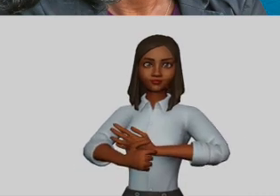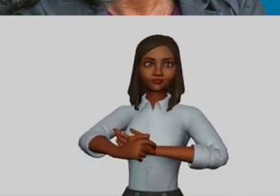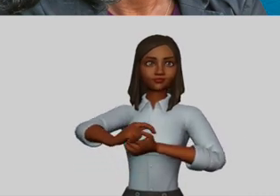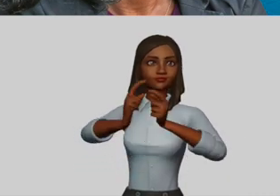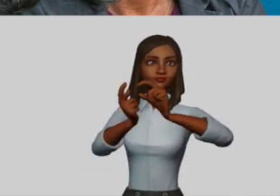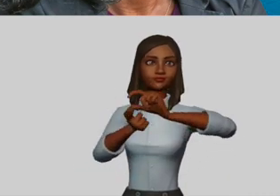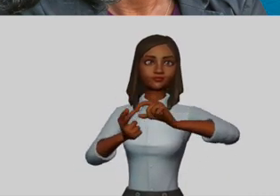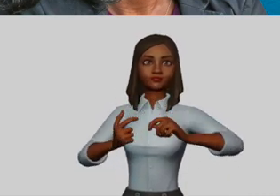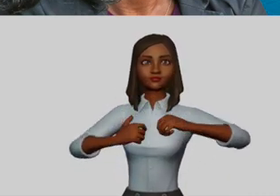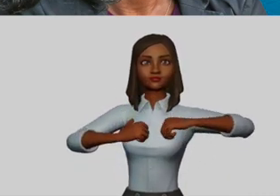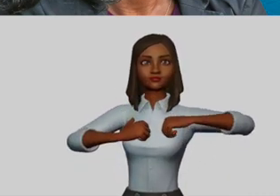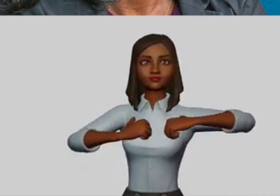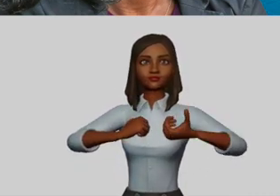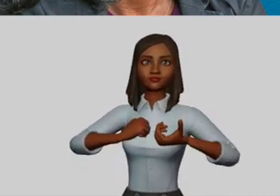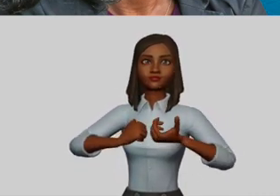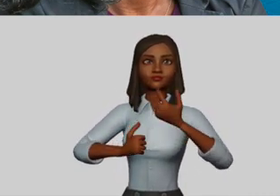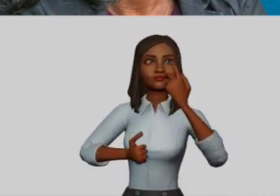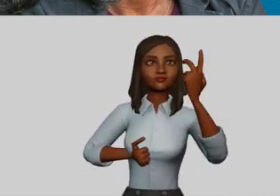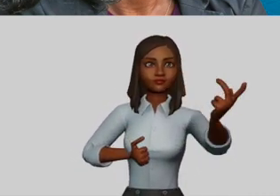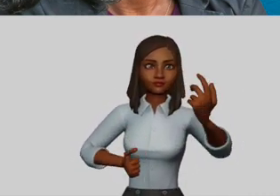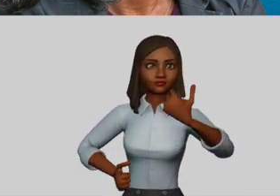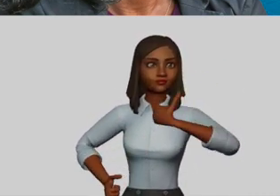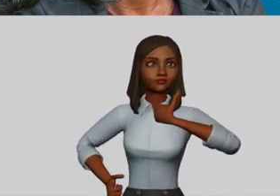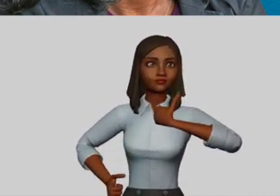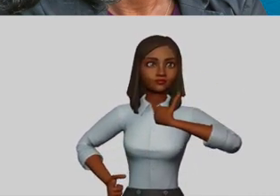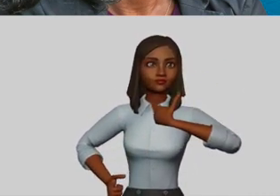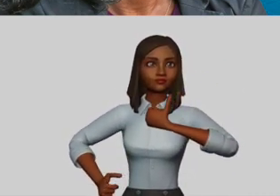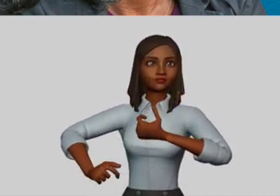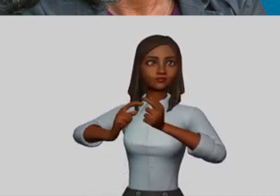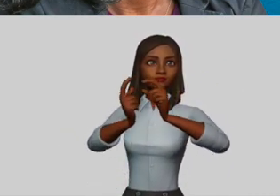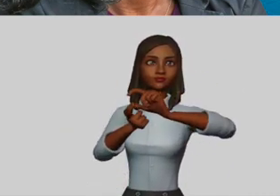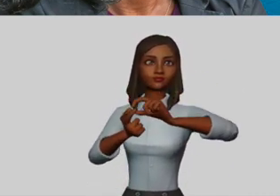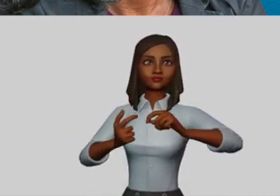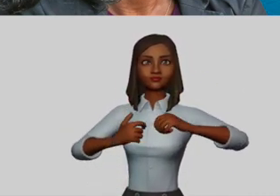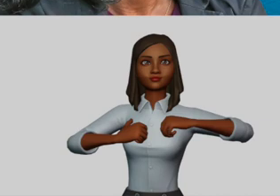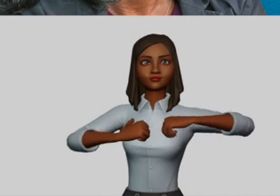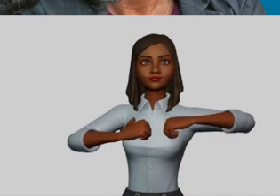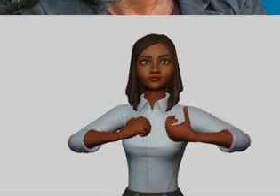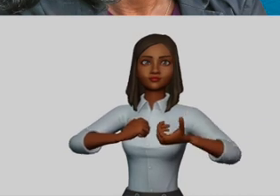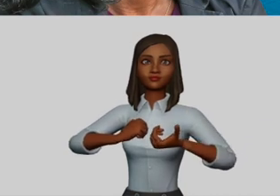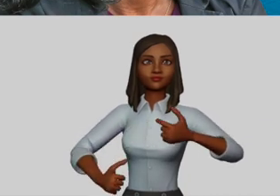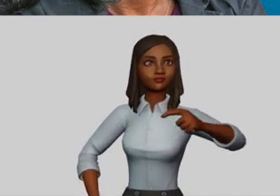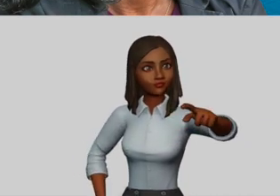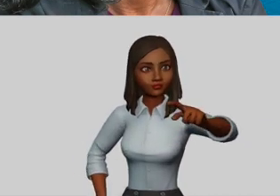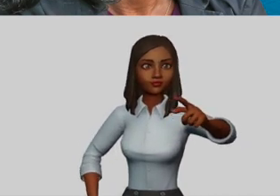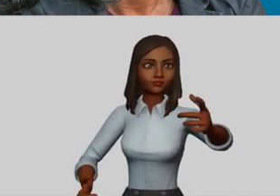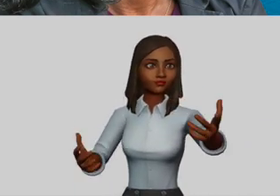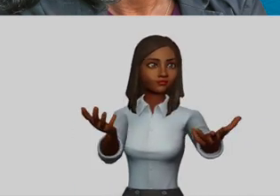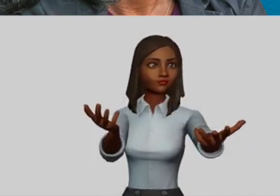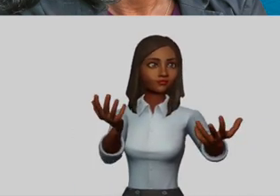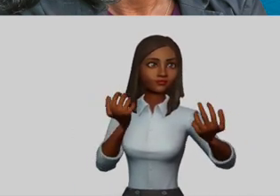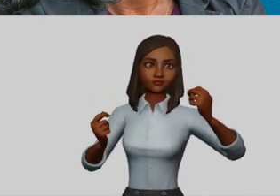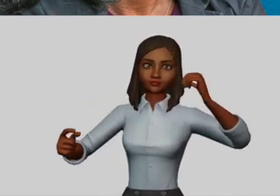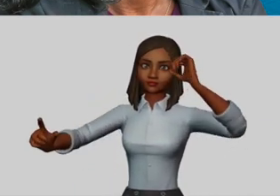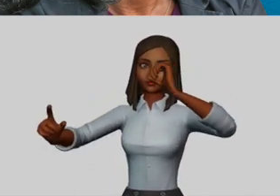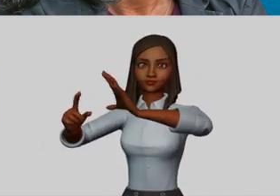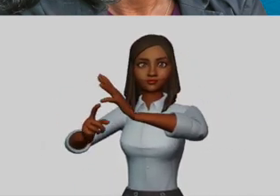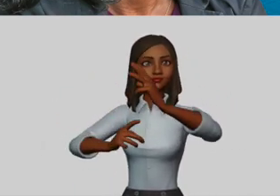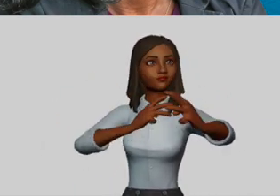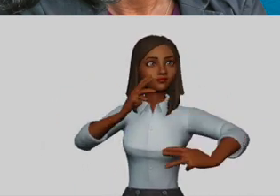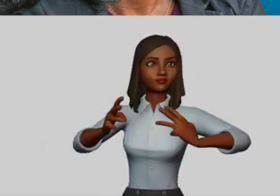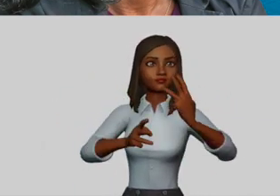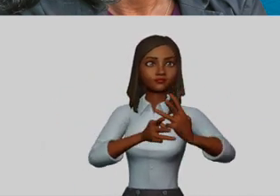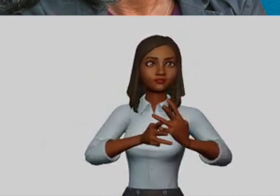gente normal, de decir, vamos a poner gente que son sorda en la televisión, vamos a poner gente que son, vamos